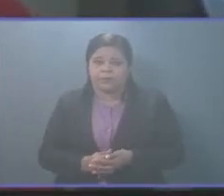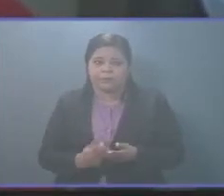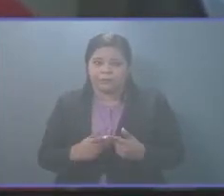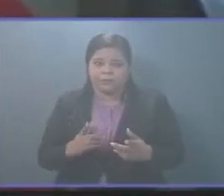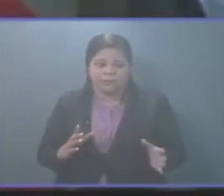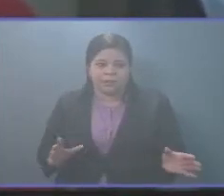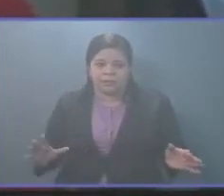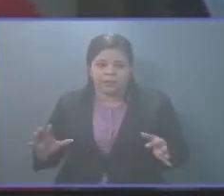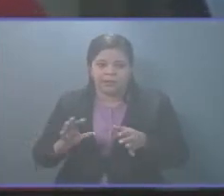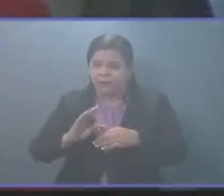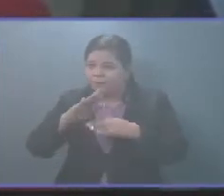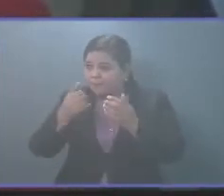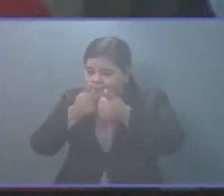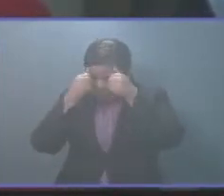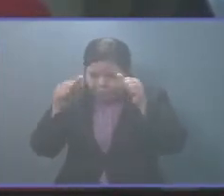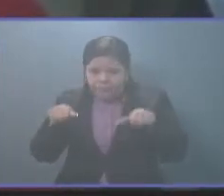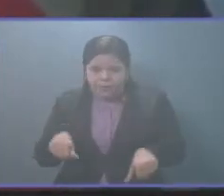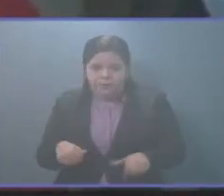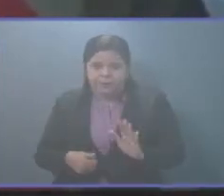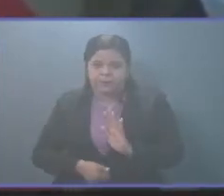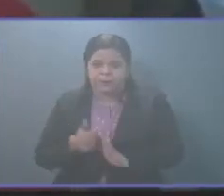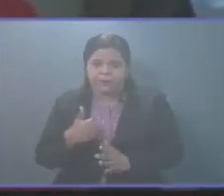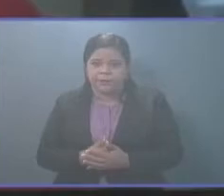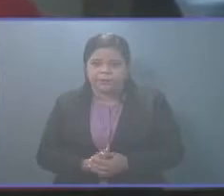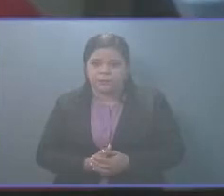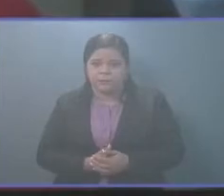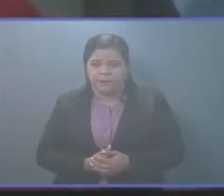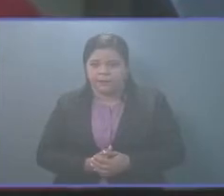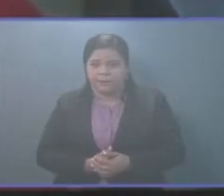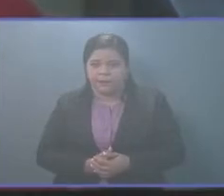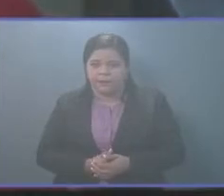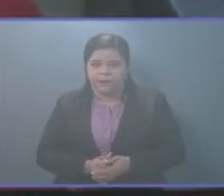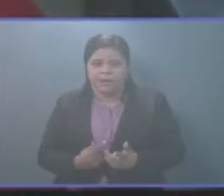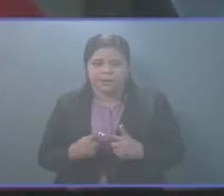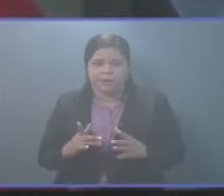informes que contiene. Pero es claro que